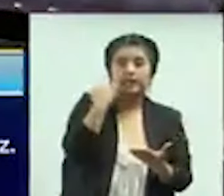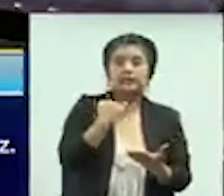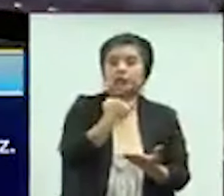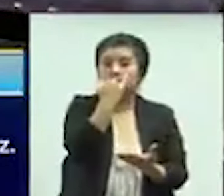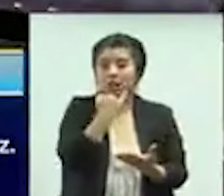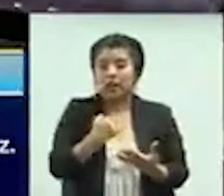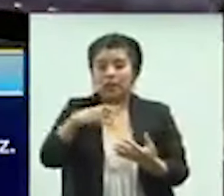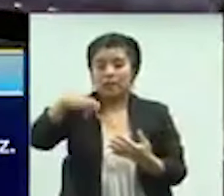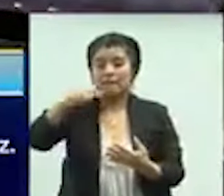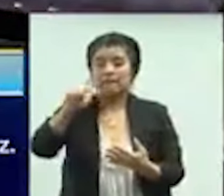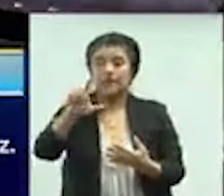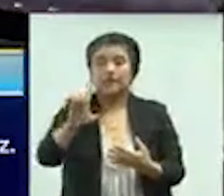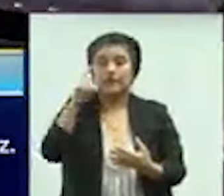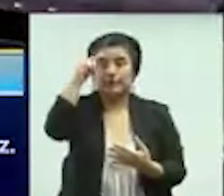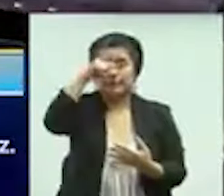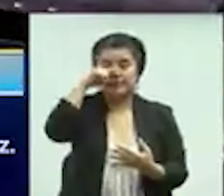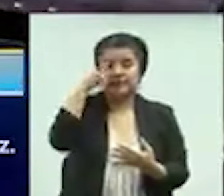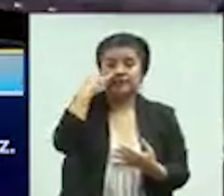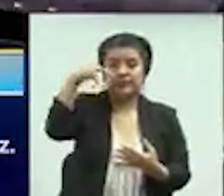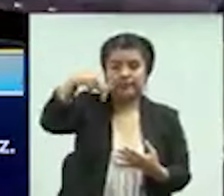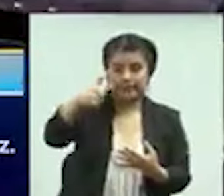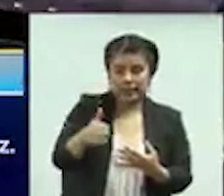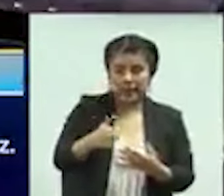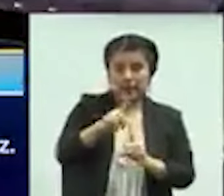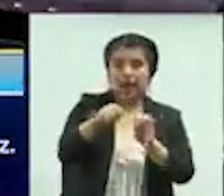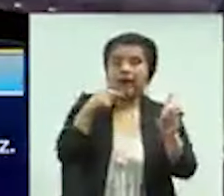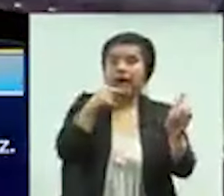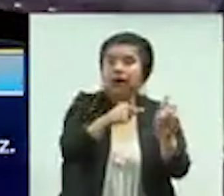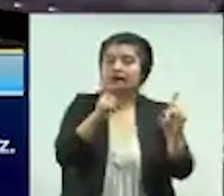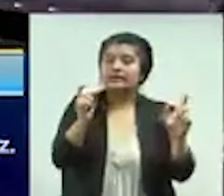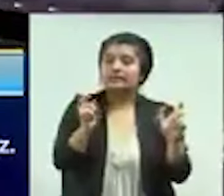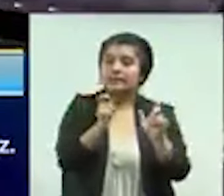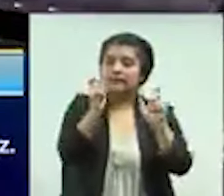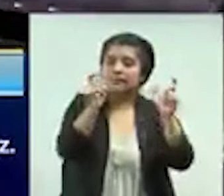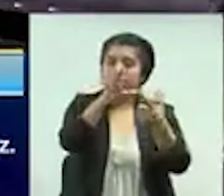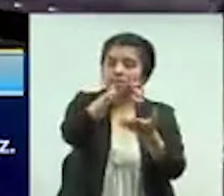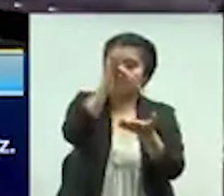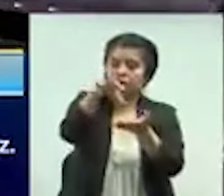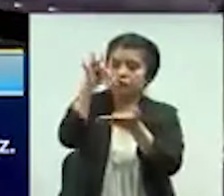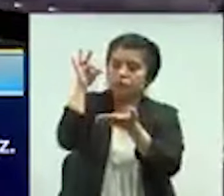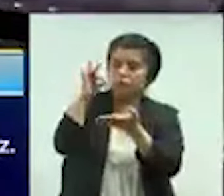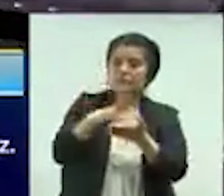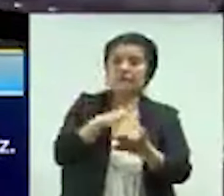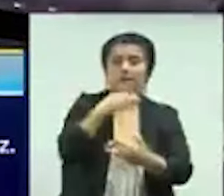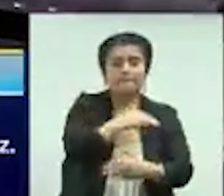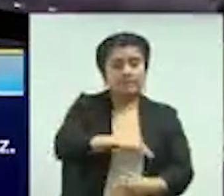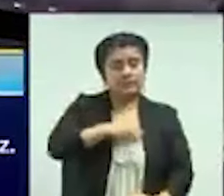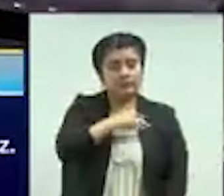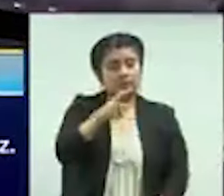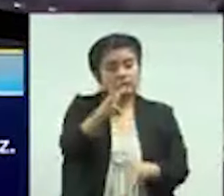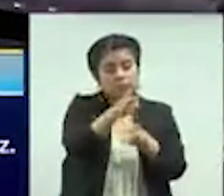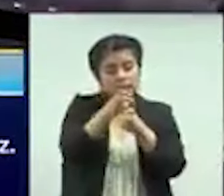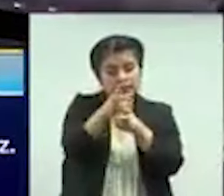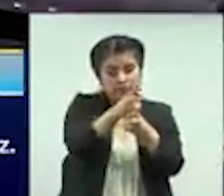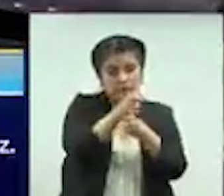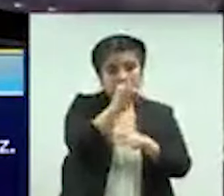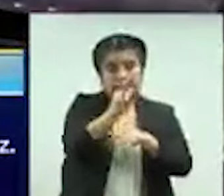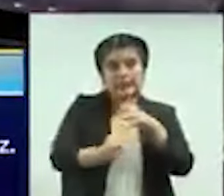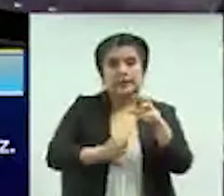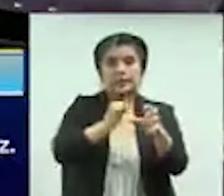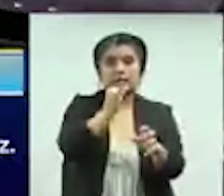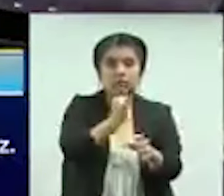de Palestina, de acuerdo a sus capacidades, ha celebrado elecciones, las cuales han contado con misiones de observación electoral